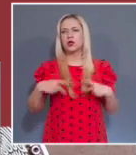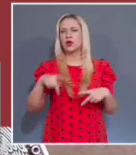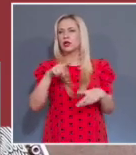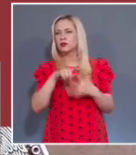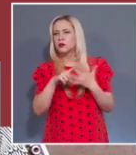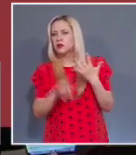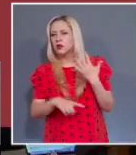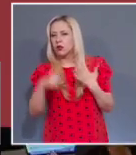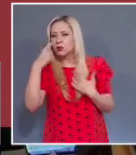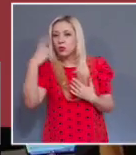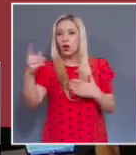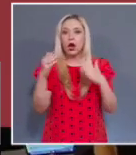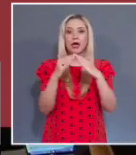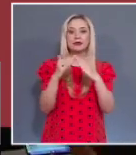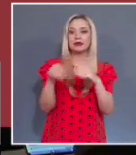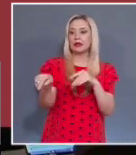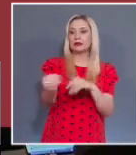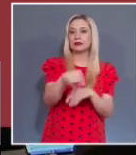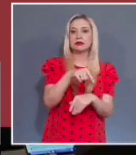área.